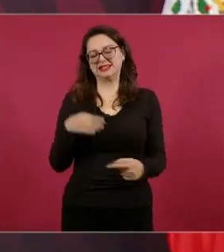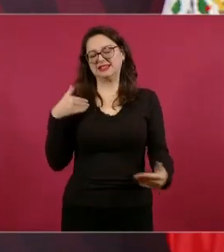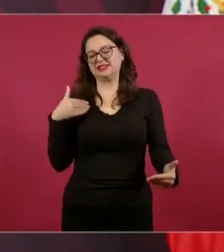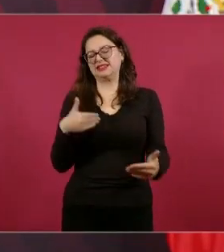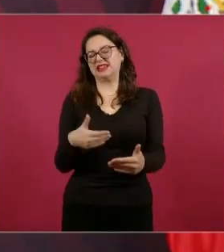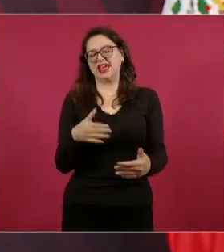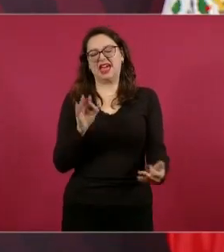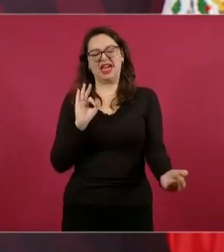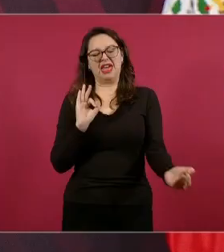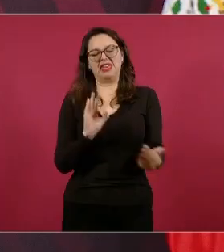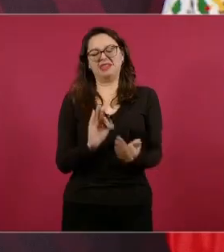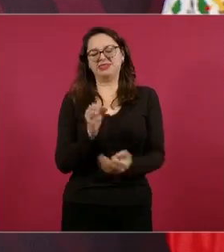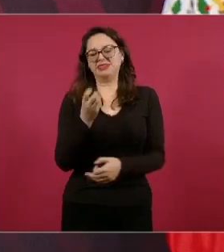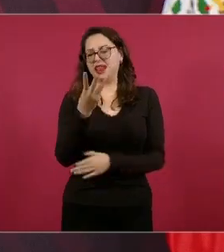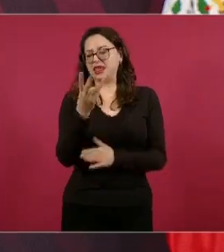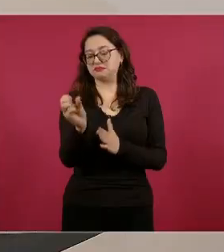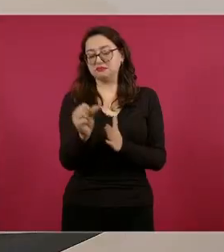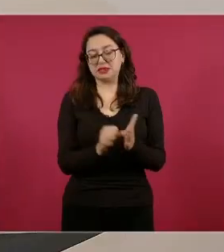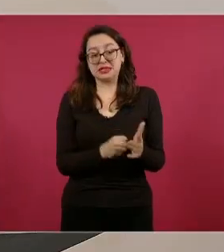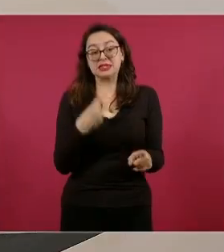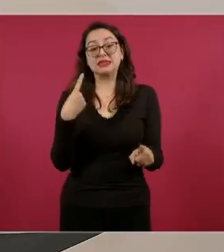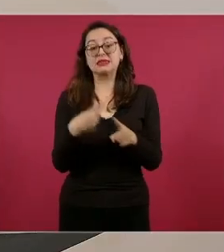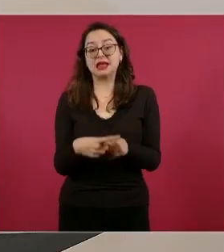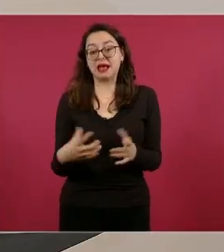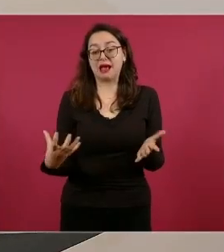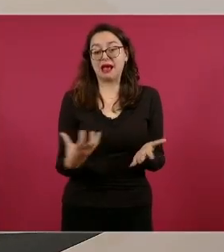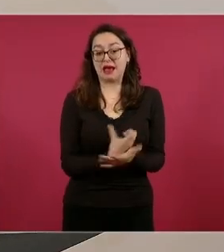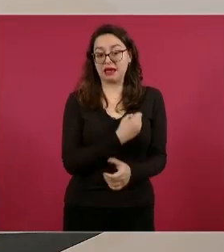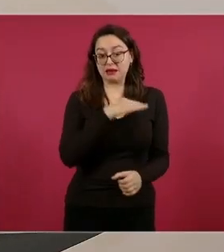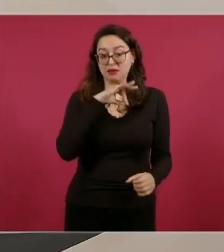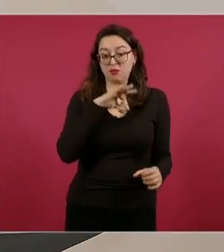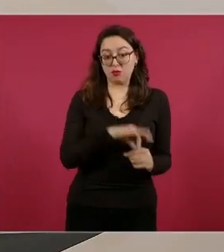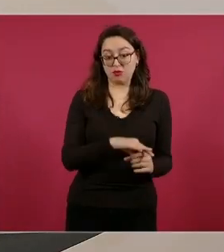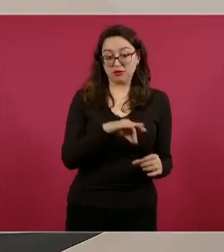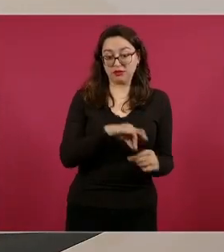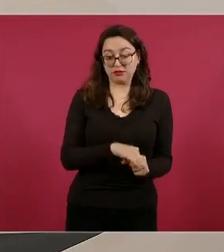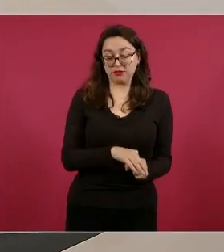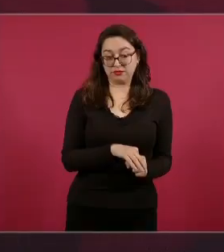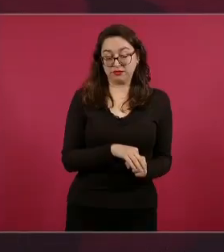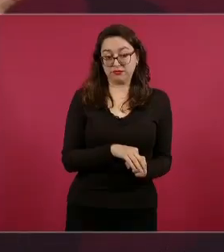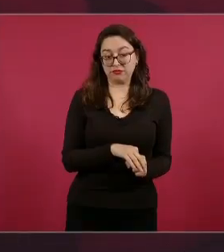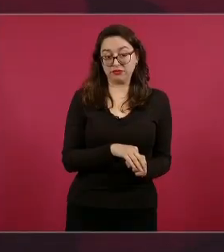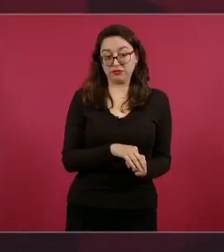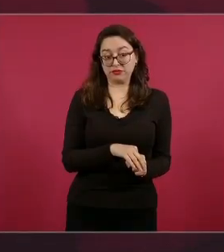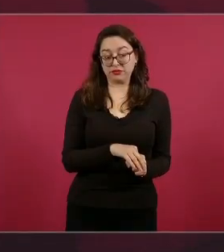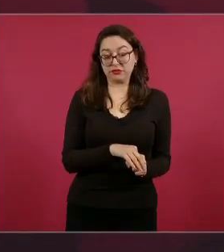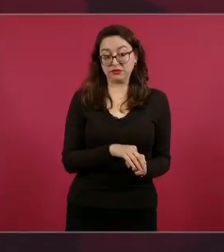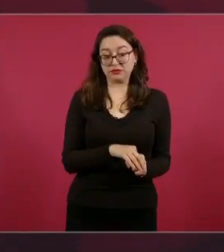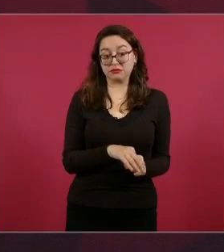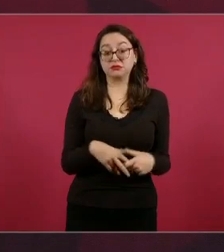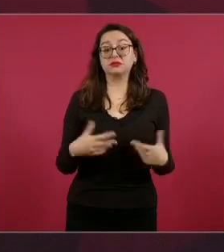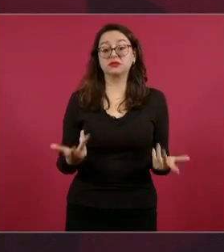3 meses y medio. Y en 15 días ya